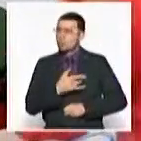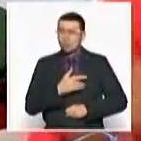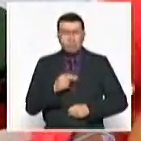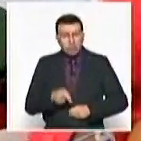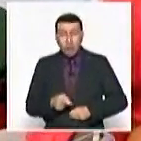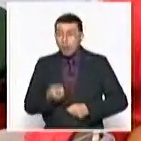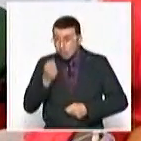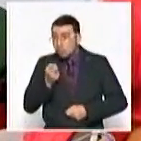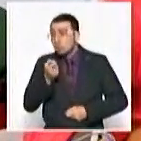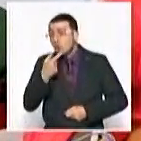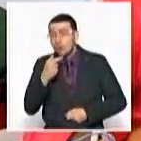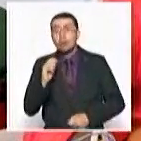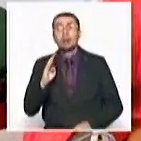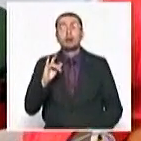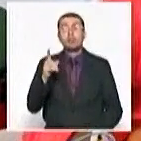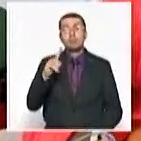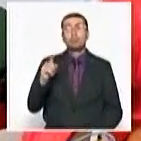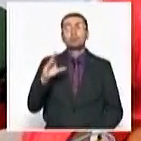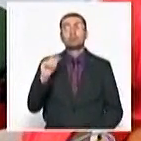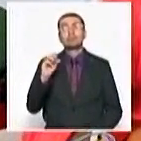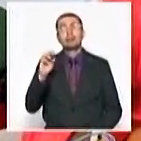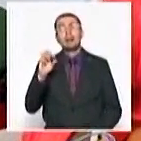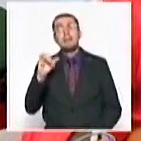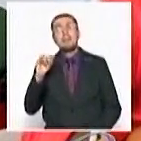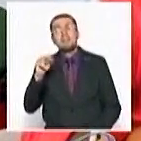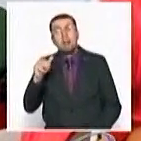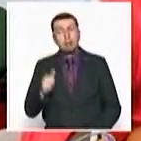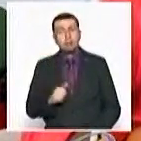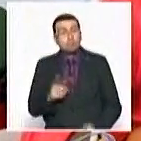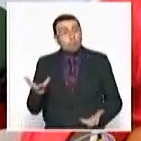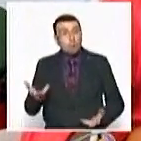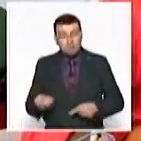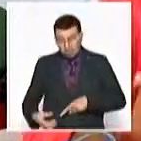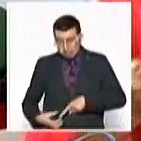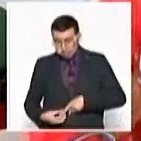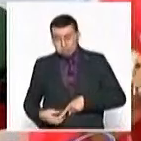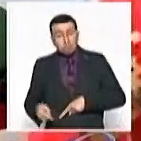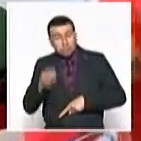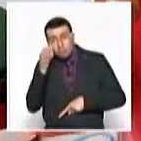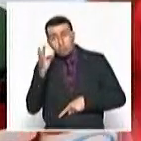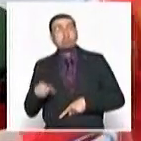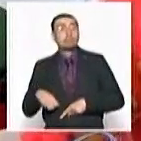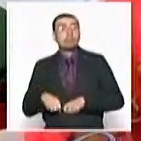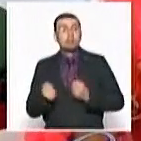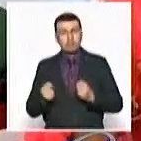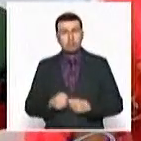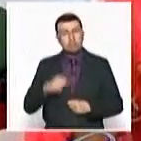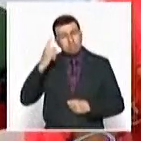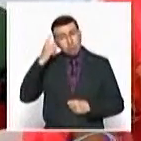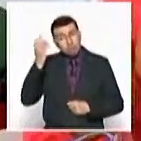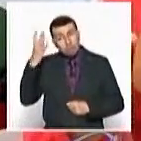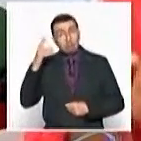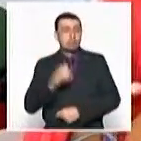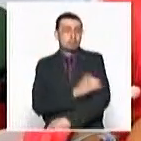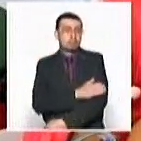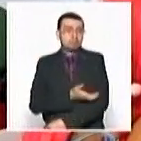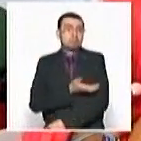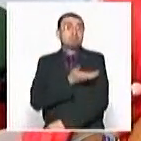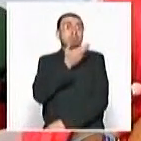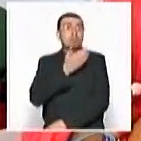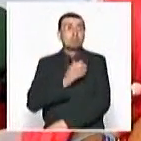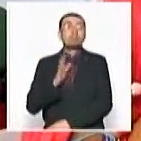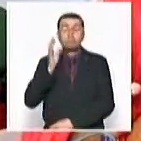tome Buscapina compuesta. ¿Y cuál dolor abdominal? ¿El de un apéndice? ¿Cuál dolor de cabeza? ¿El de una hipertensión? Ambos se pueden